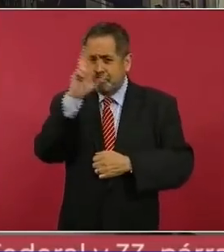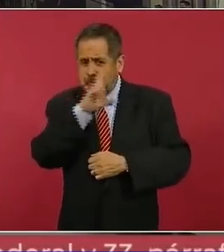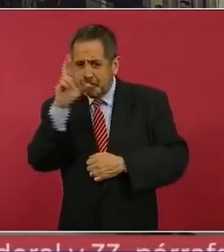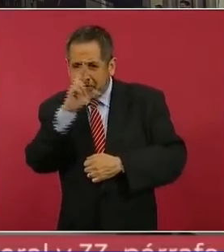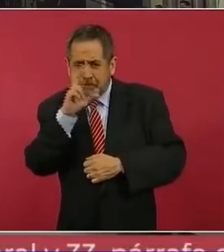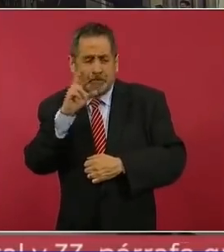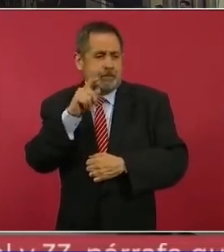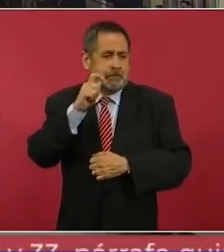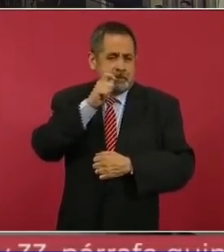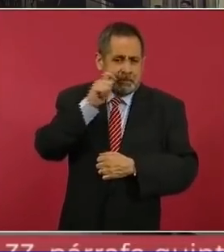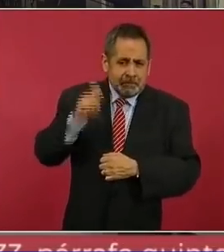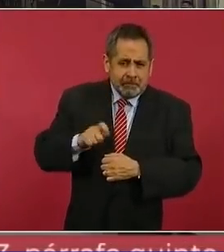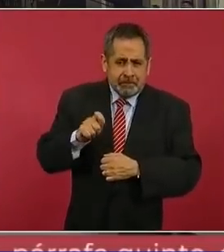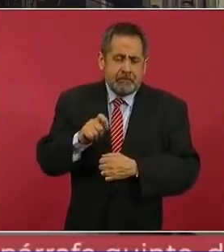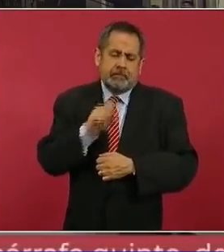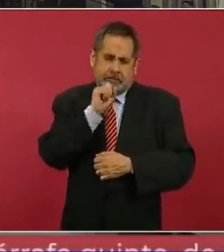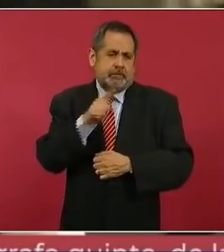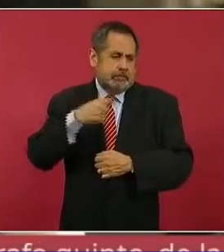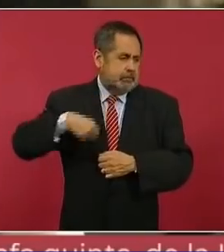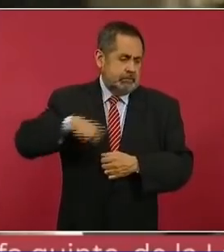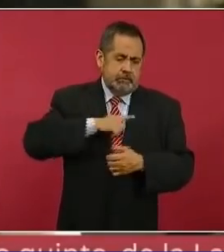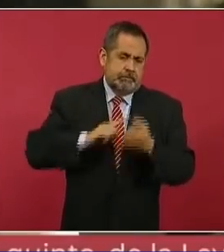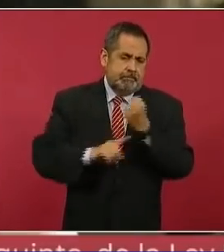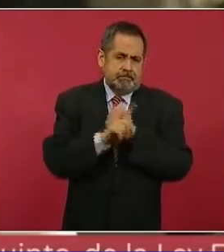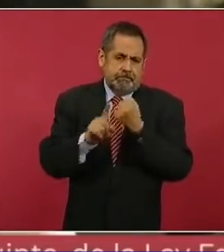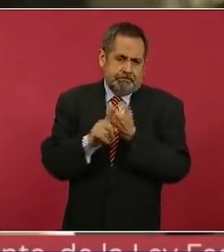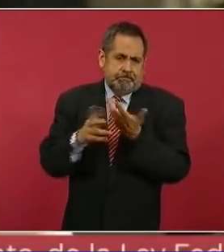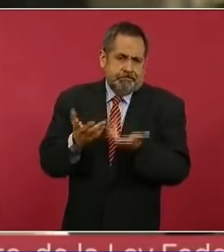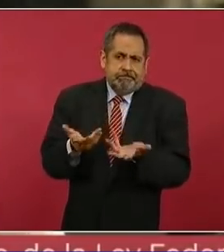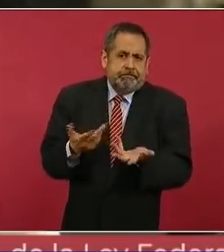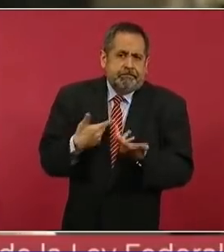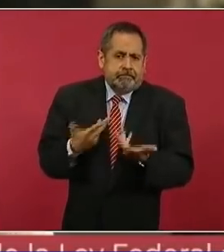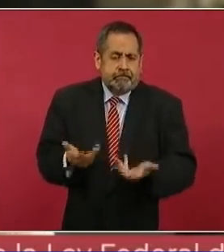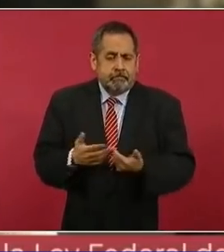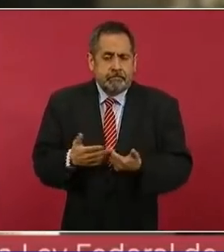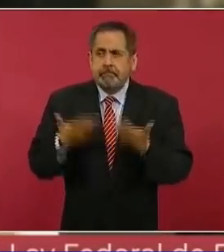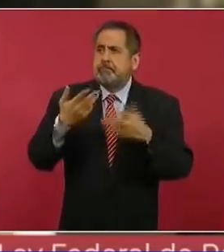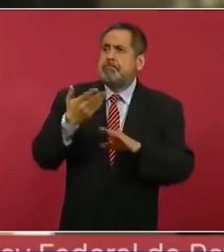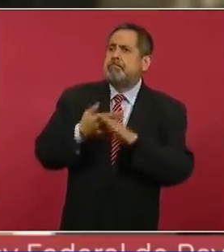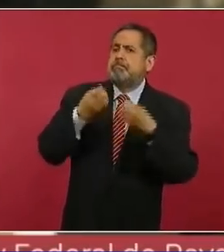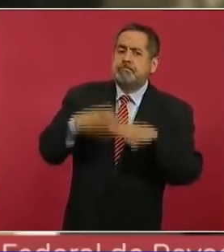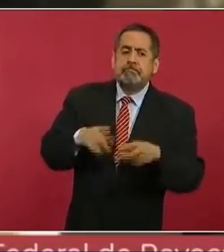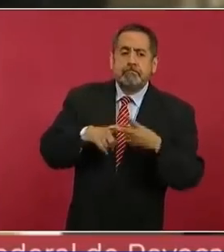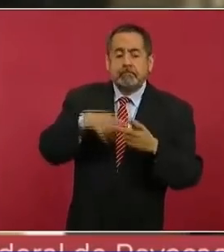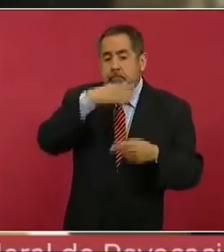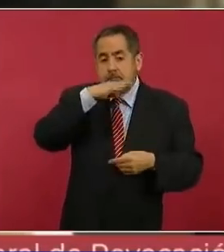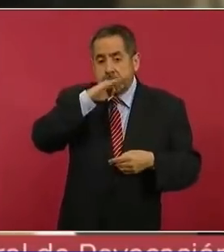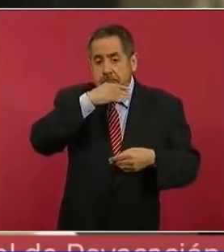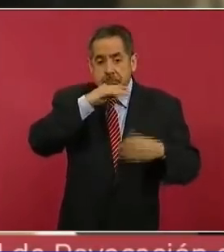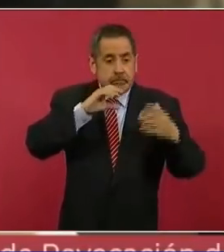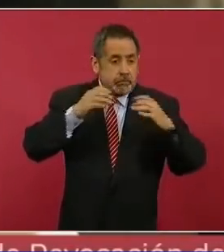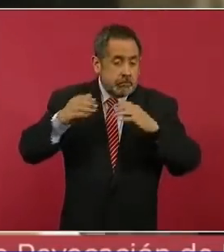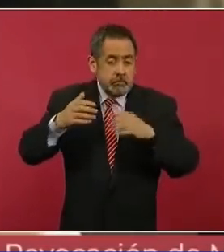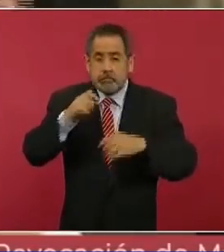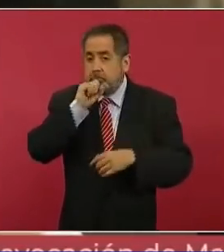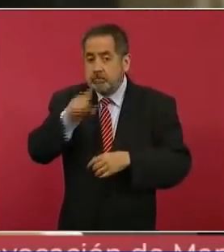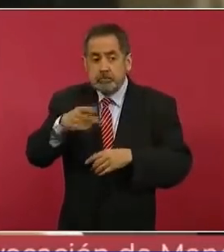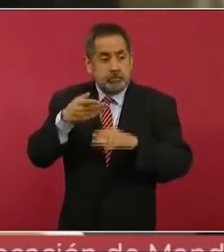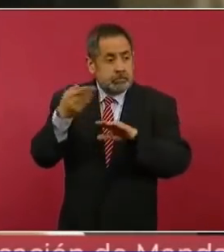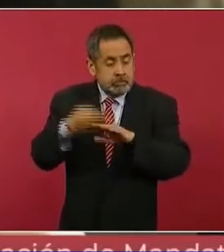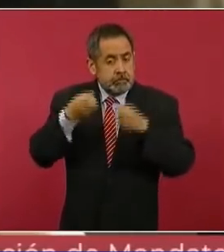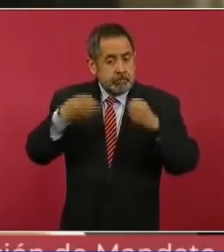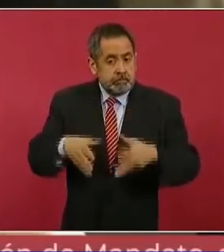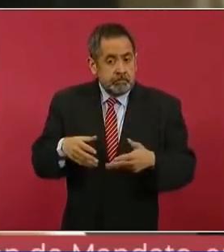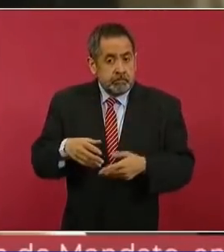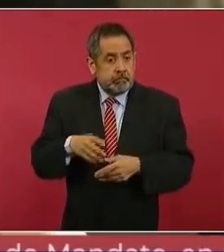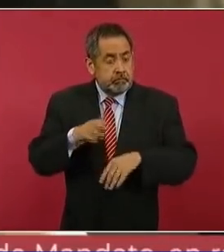pues también nos afecta no solo en los fertilizantes, nos está afectando en el maíz, sobre todo porque tenemos